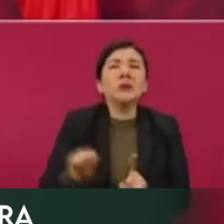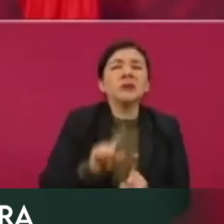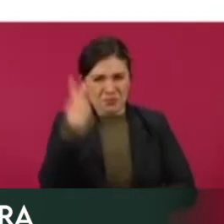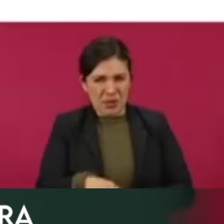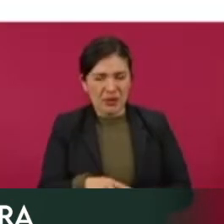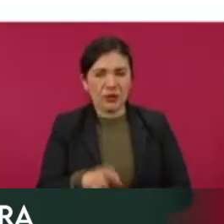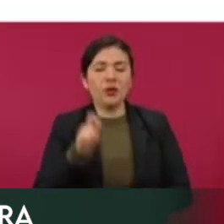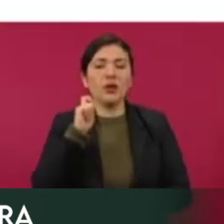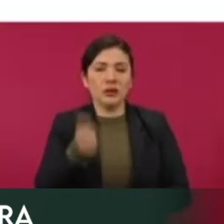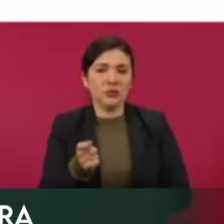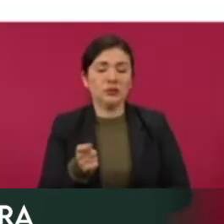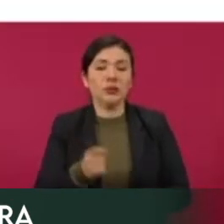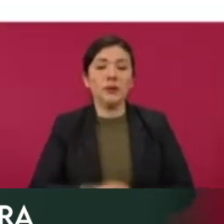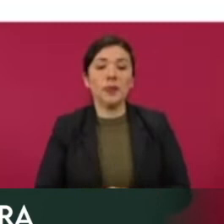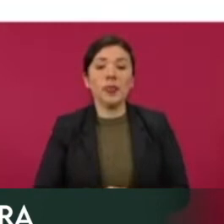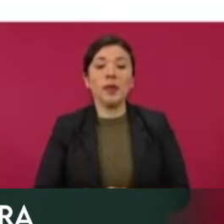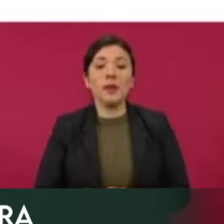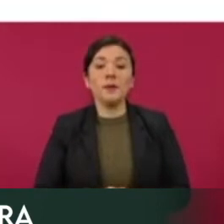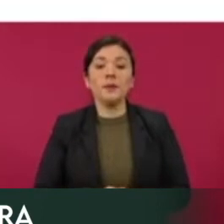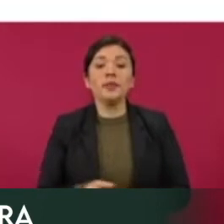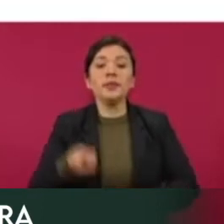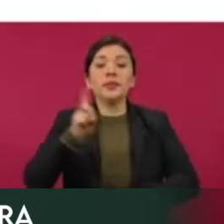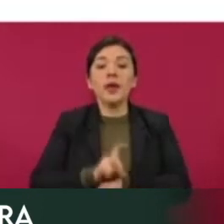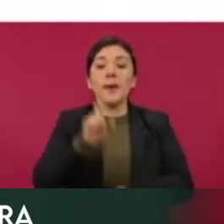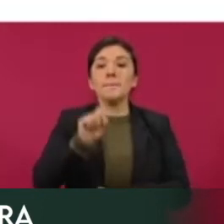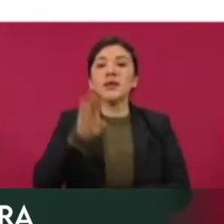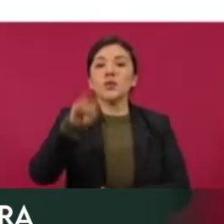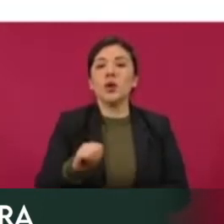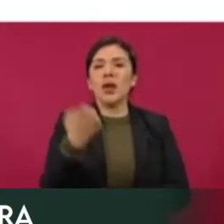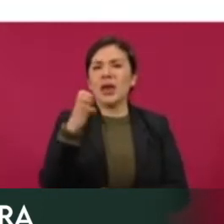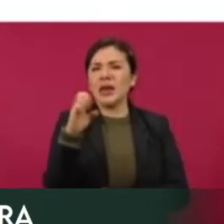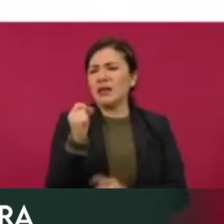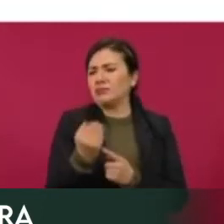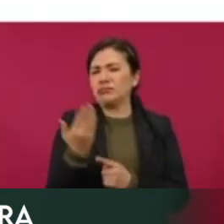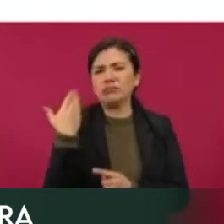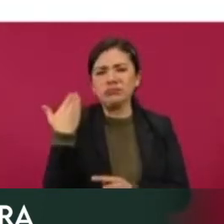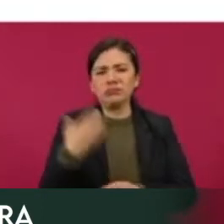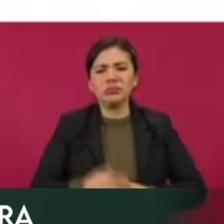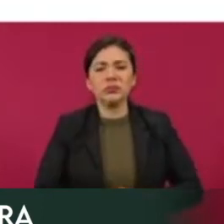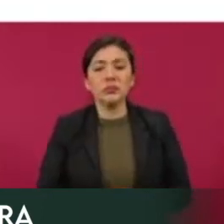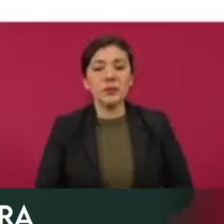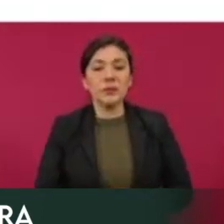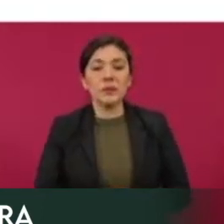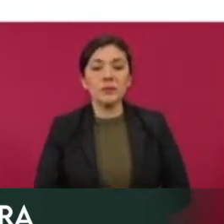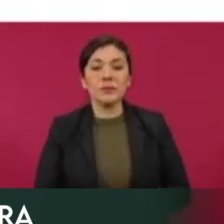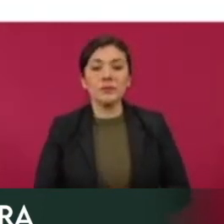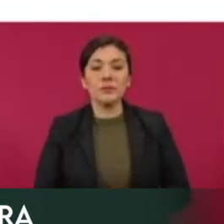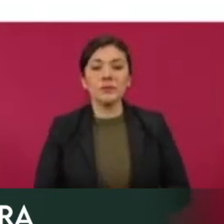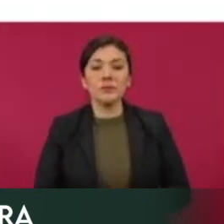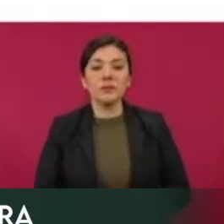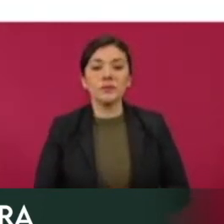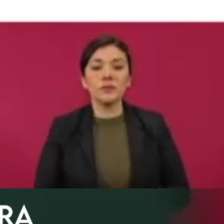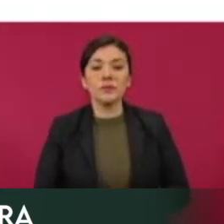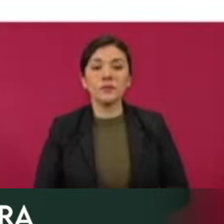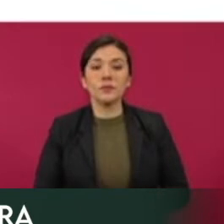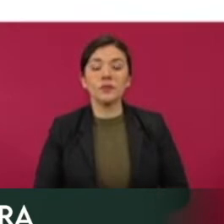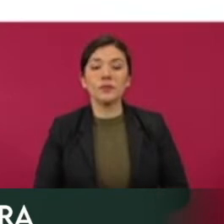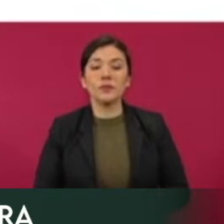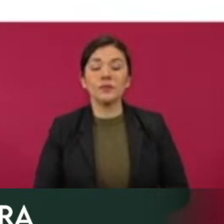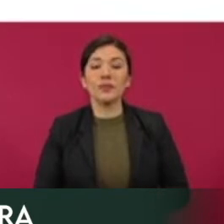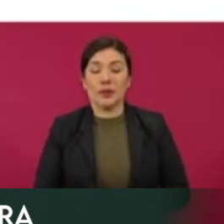vacunarse. Dijo que las personas inoculadas tienen una mayor protección y aunque hay un aumento de las hospitalizaciones se registran